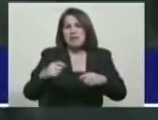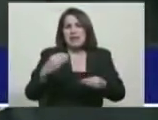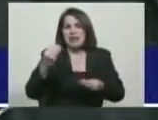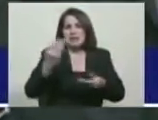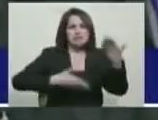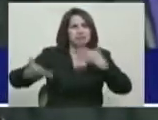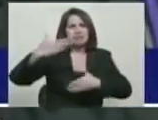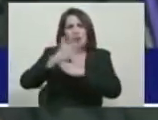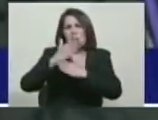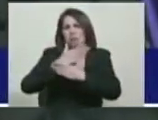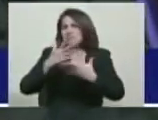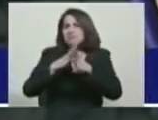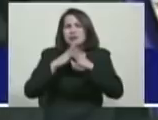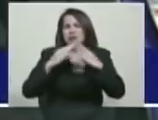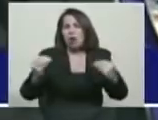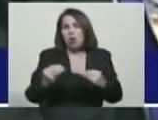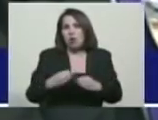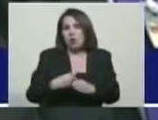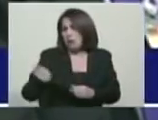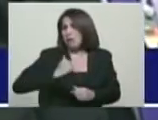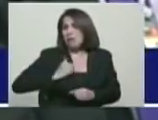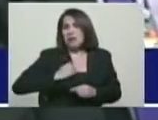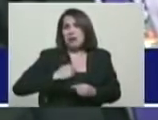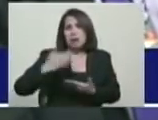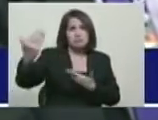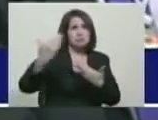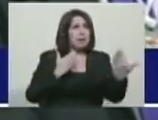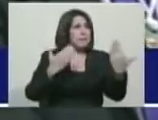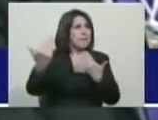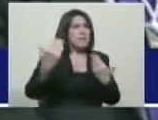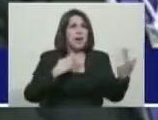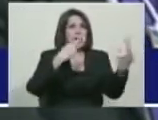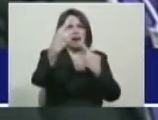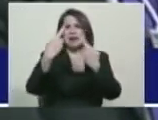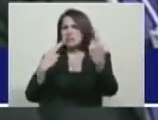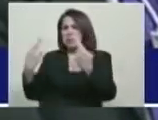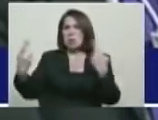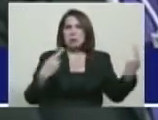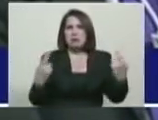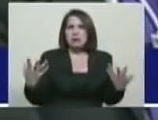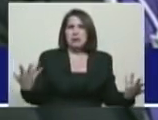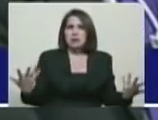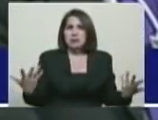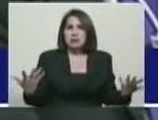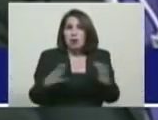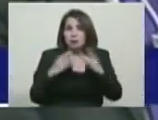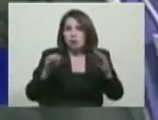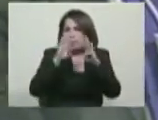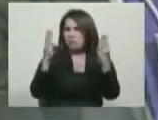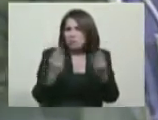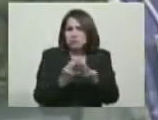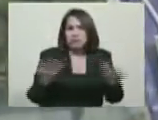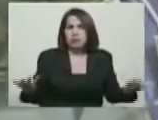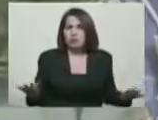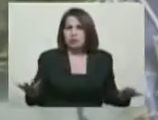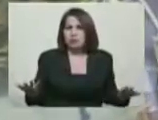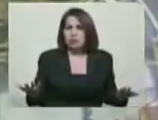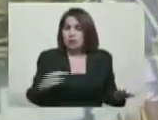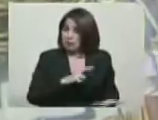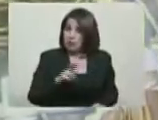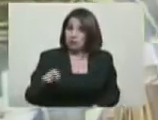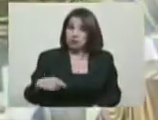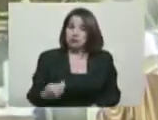de construcción de ese mundo multipolar pluricéntrico, que es en el mundo donde